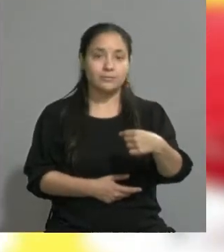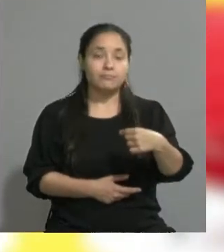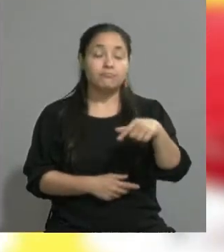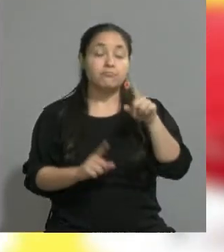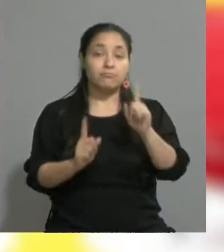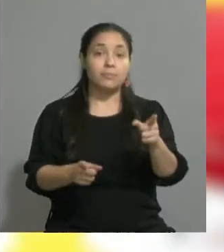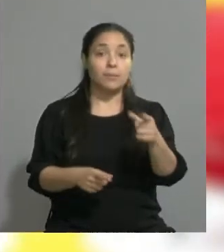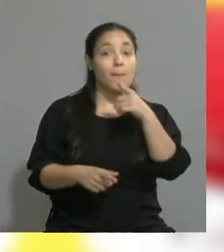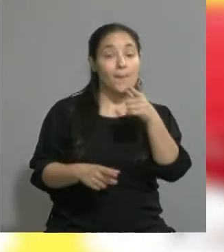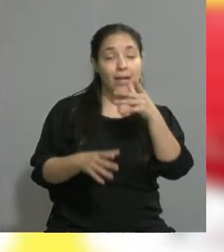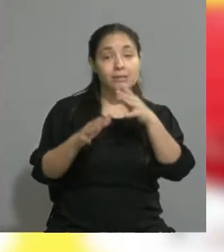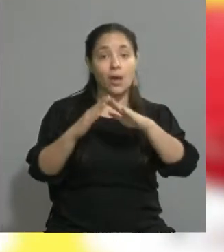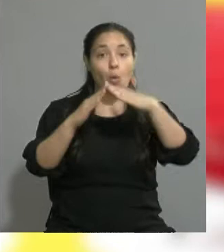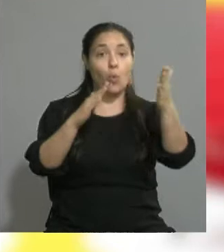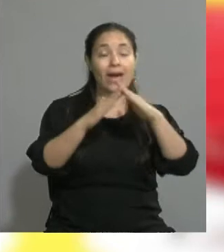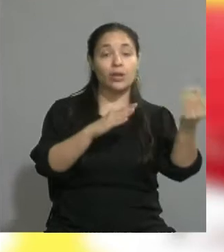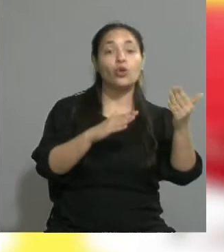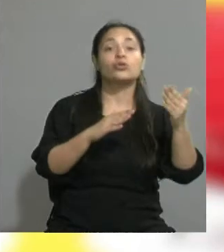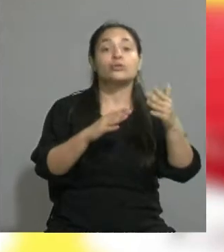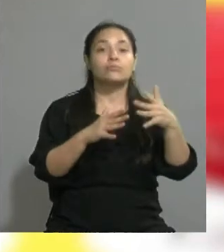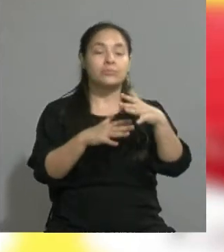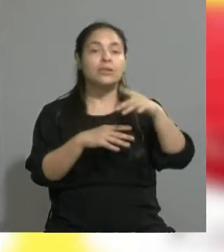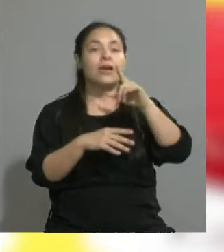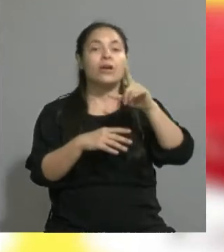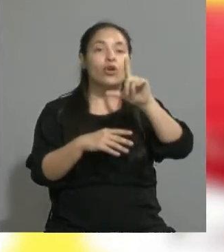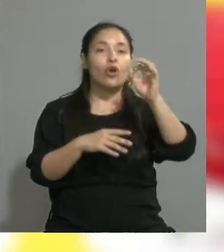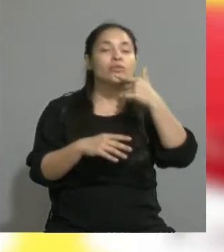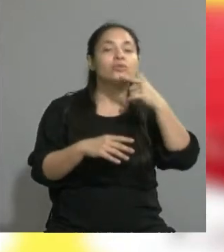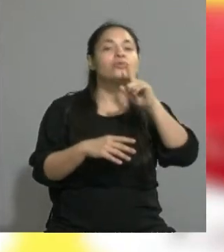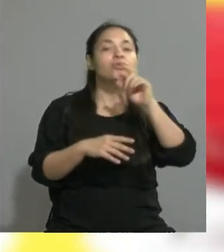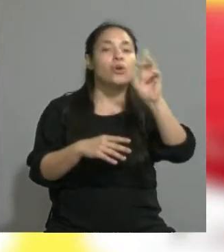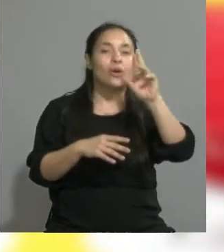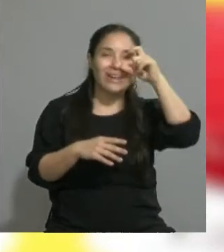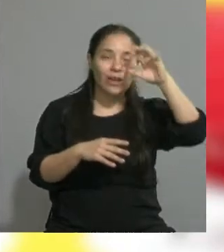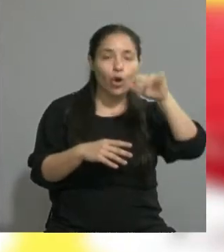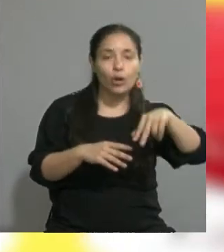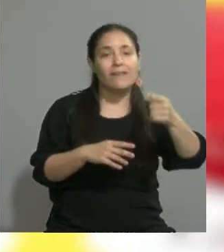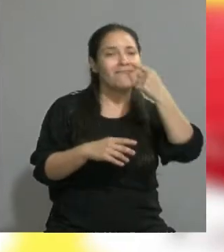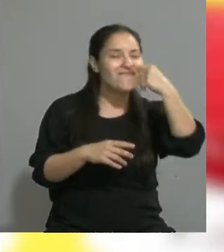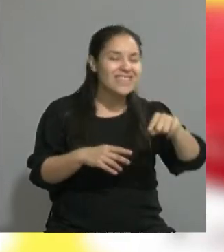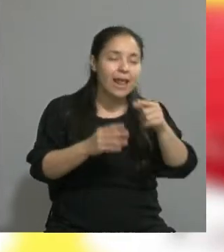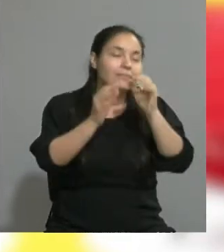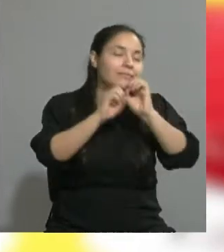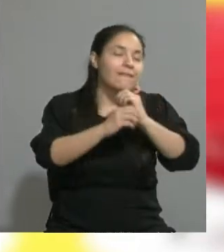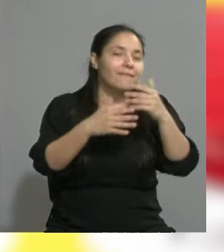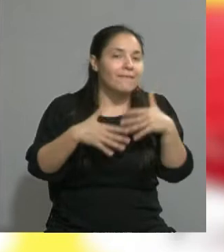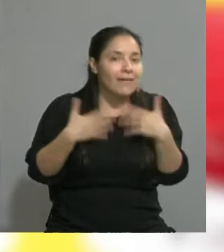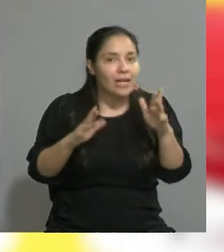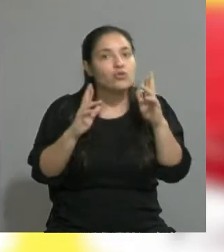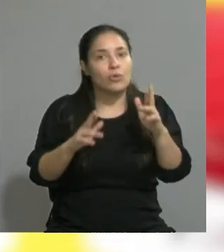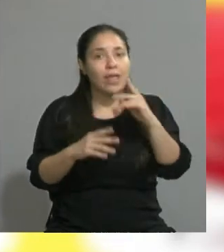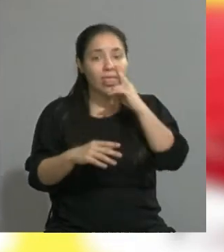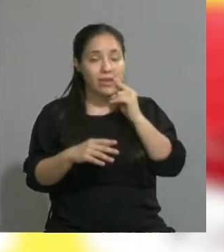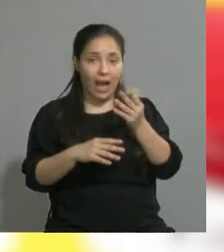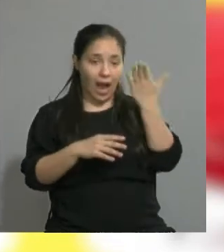de los barrios del Torreón. Hubo final feliz para la perrita Uma porque el video se habría registrado hace ya algunos